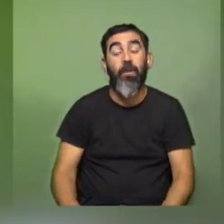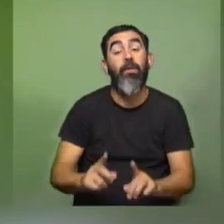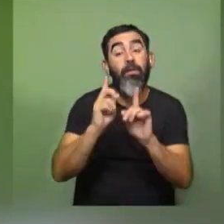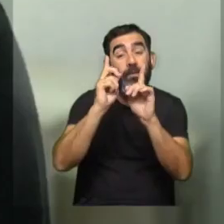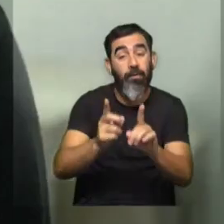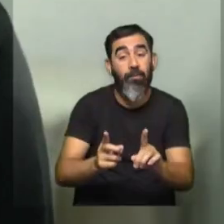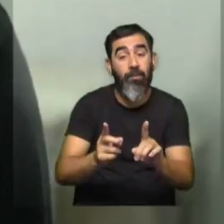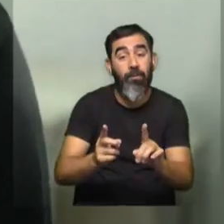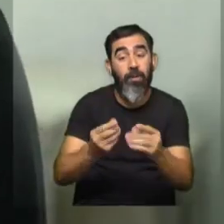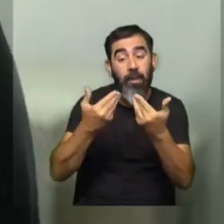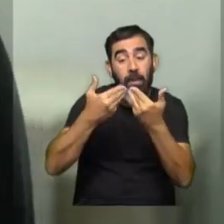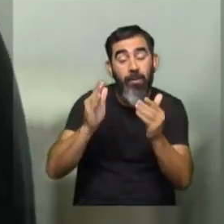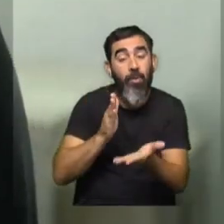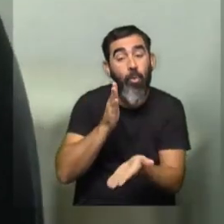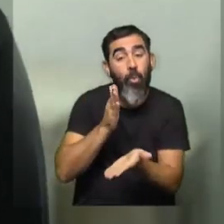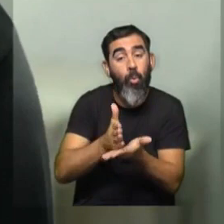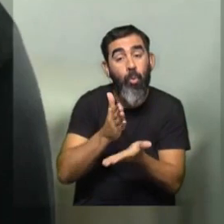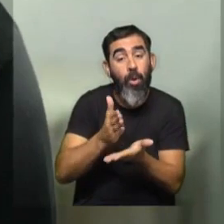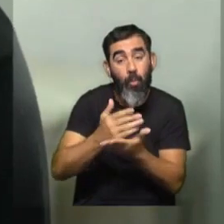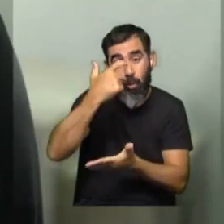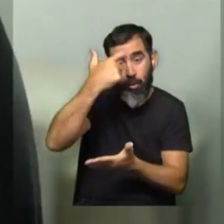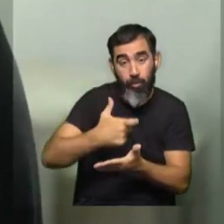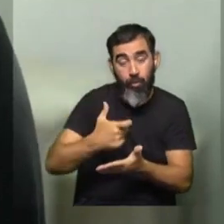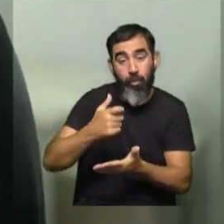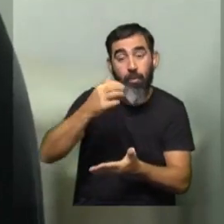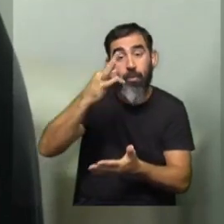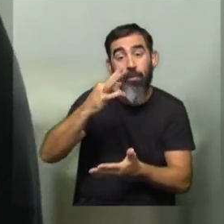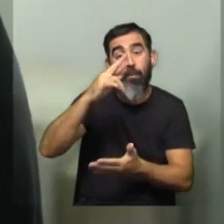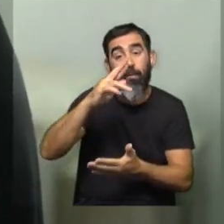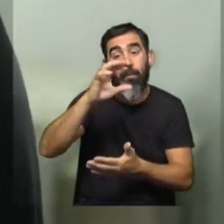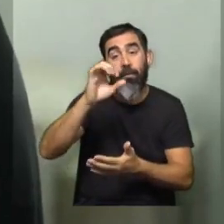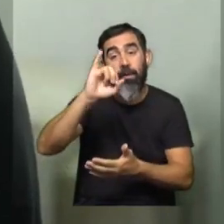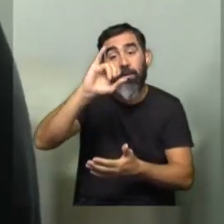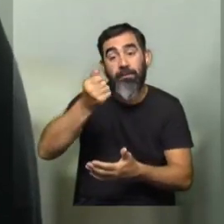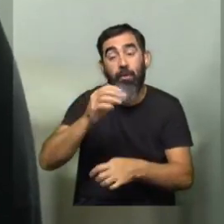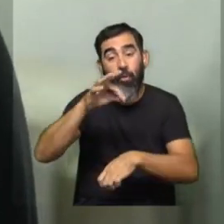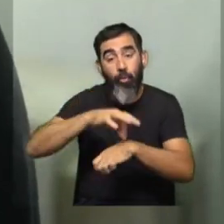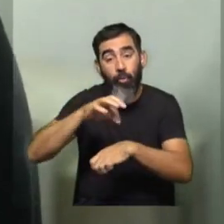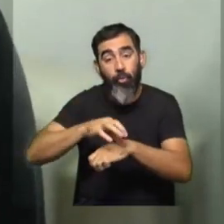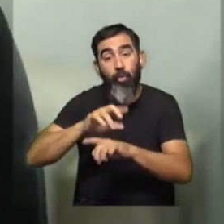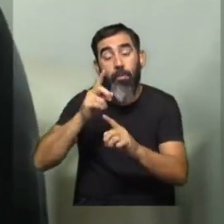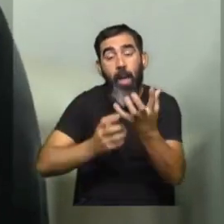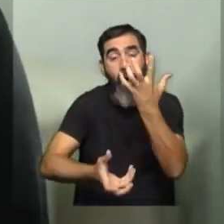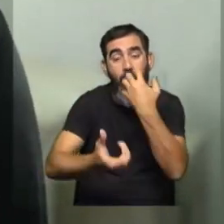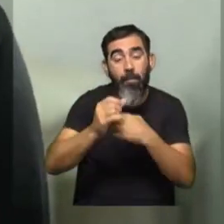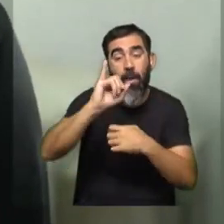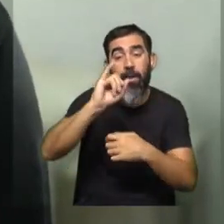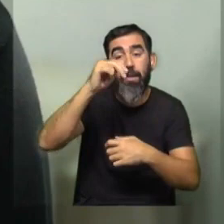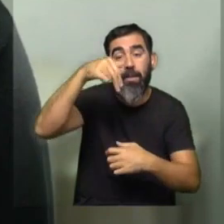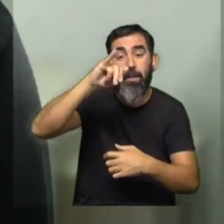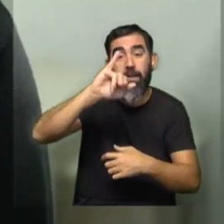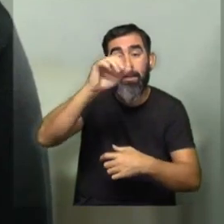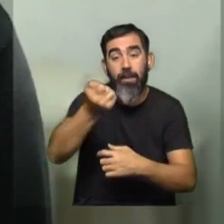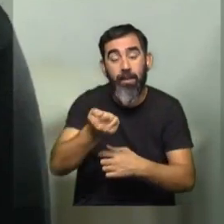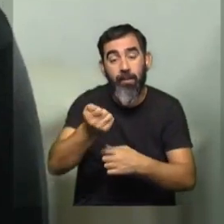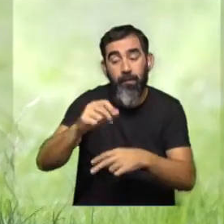Paralelamente estoy empezando una colaboración con el doctor Pablo Fresia y gente de sanidad animal en el INIA